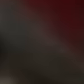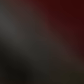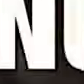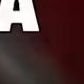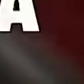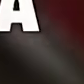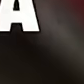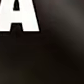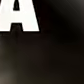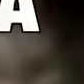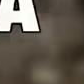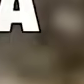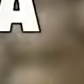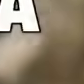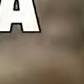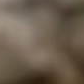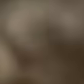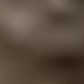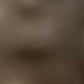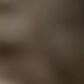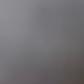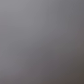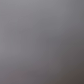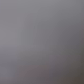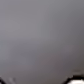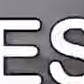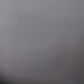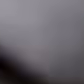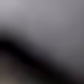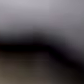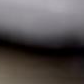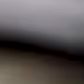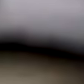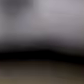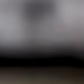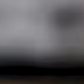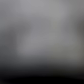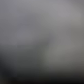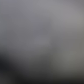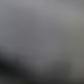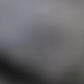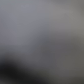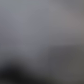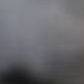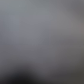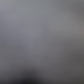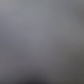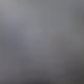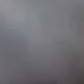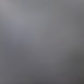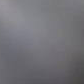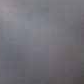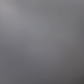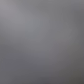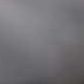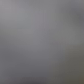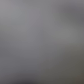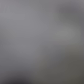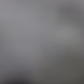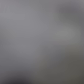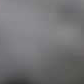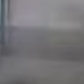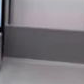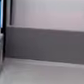La emergencia continúa. En instantes en Al Día.